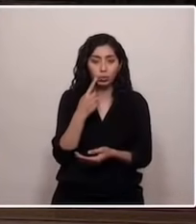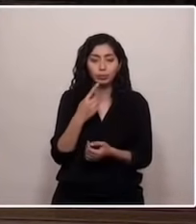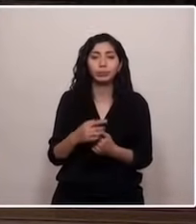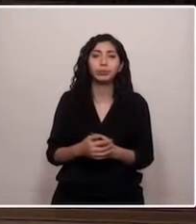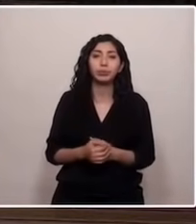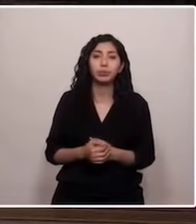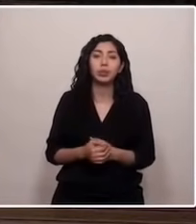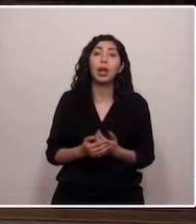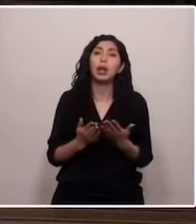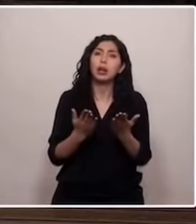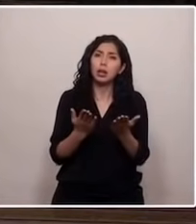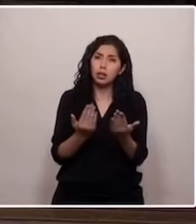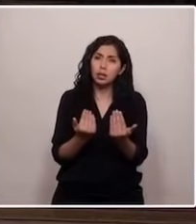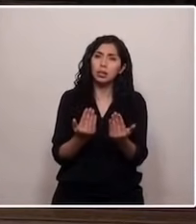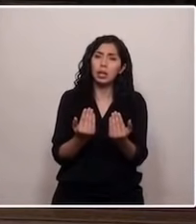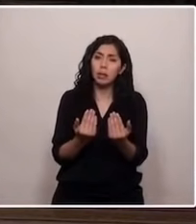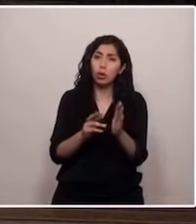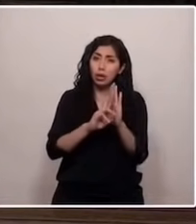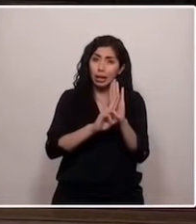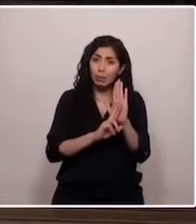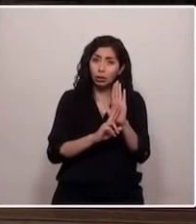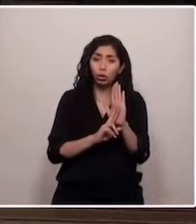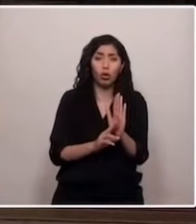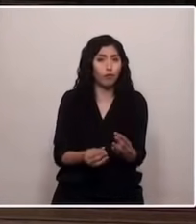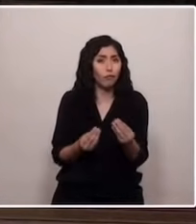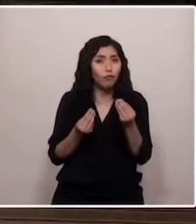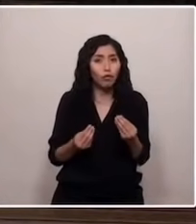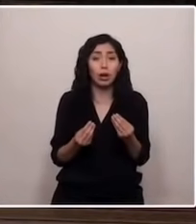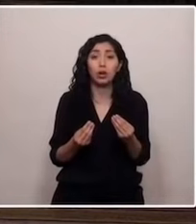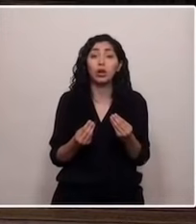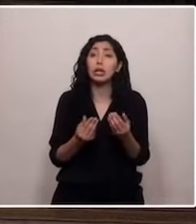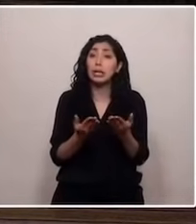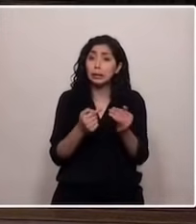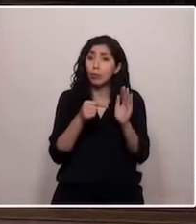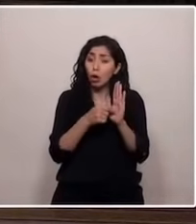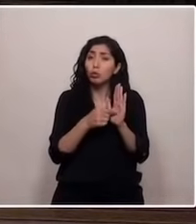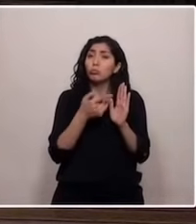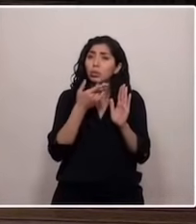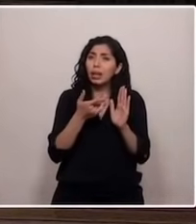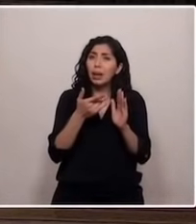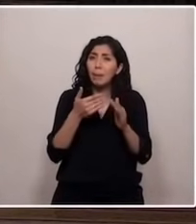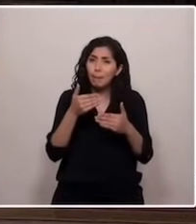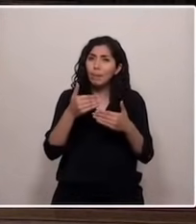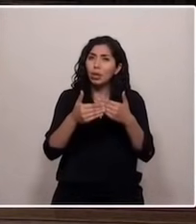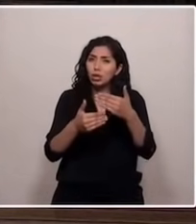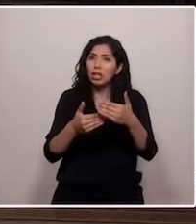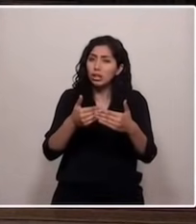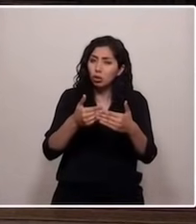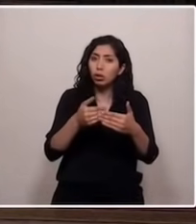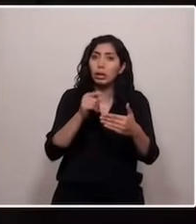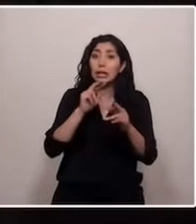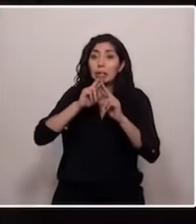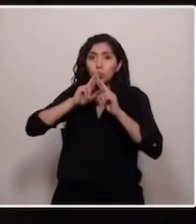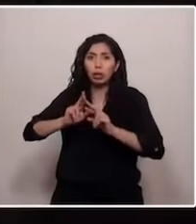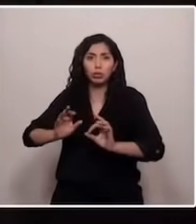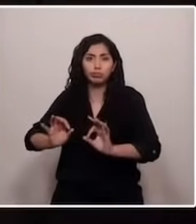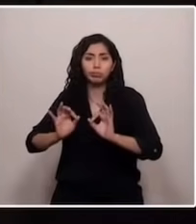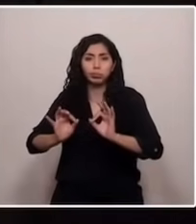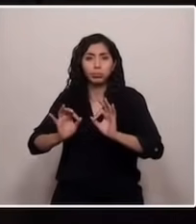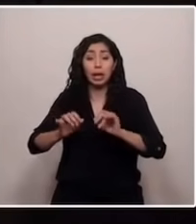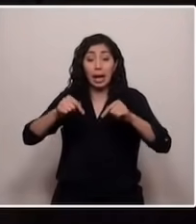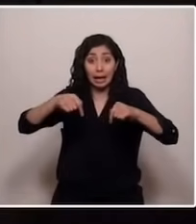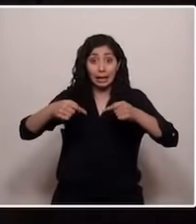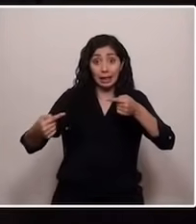necesitamos un buen reglamento necesitamos un buen reglamento porque los procedimientos condiciones los resultados y es imprescindible que en esta discusión